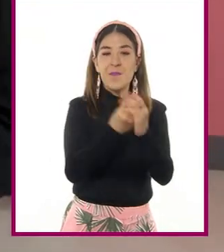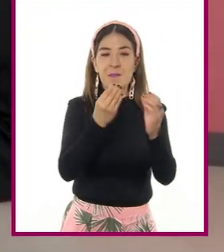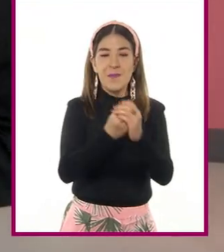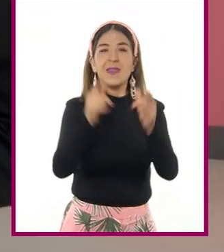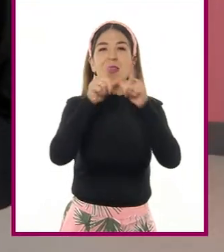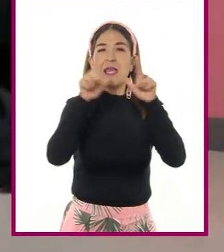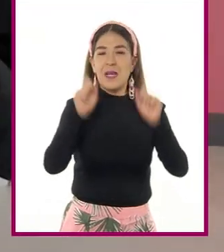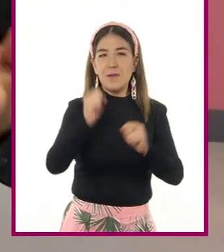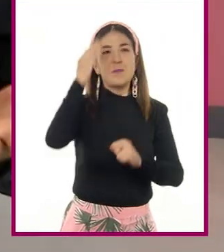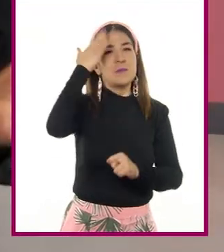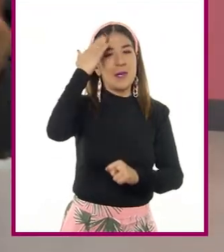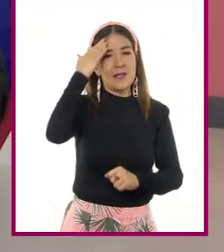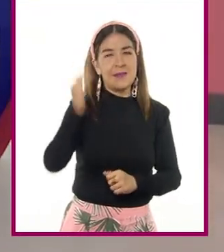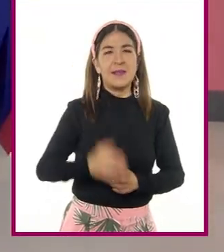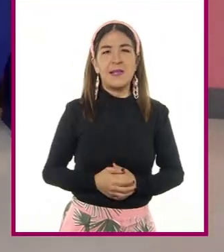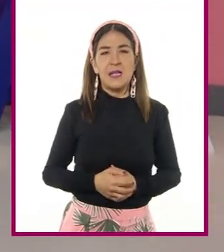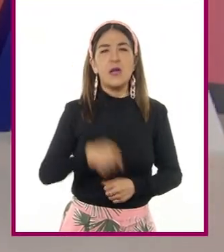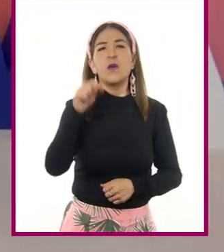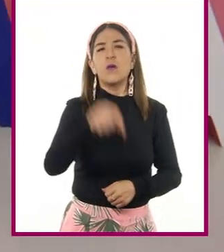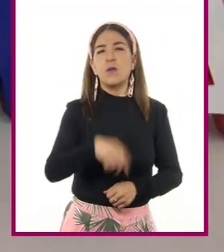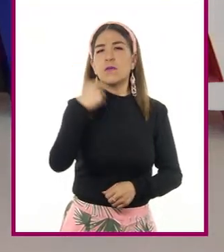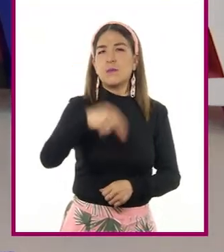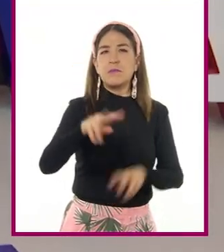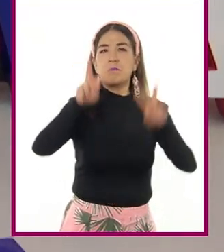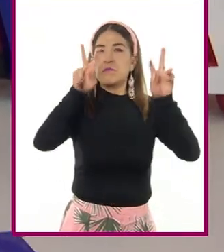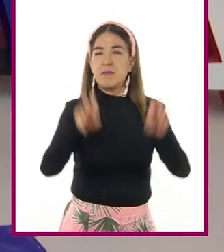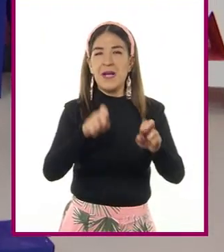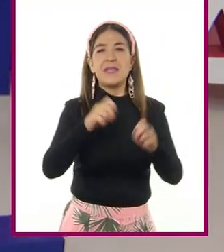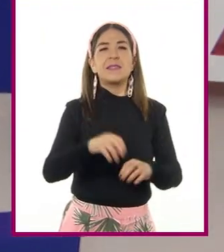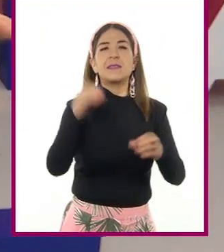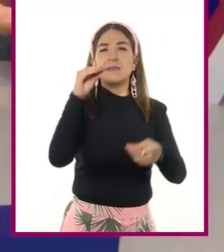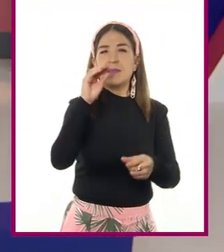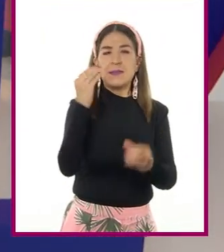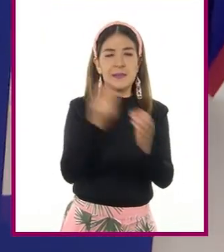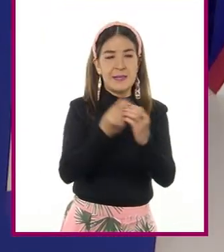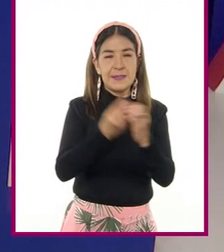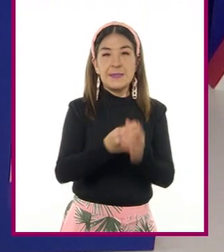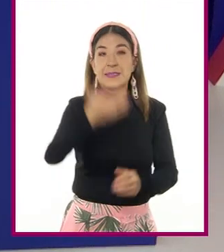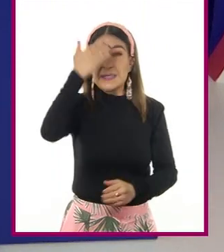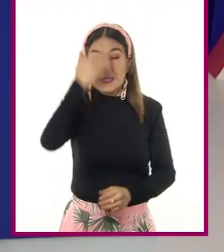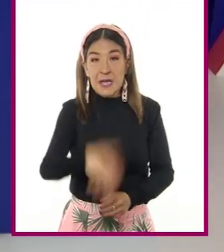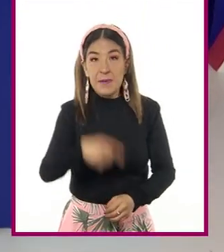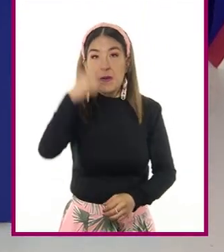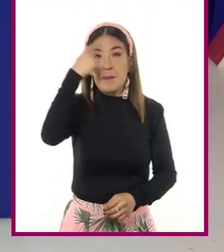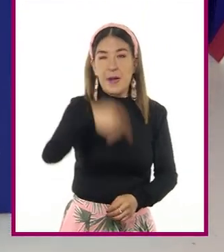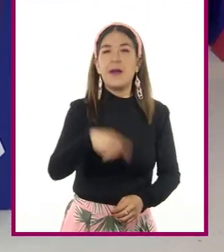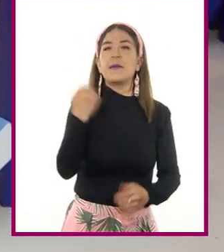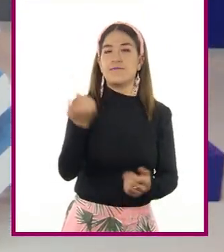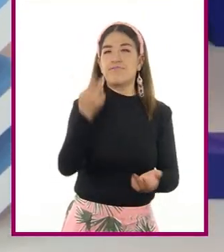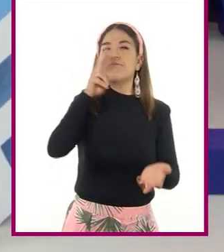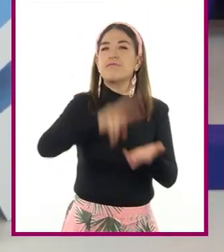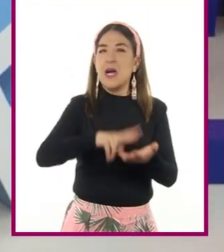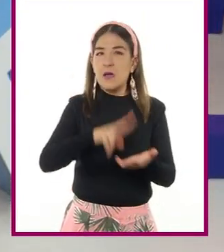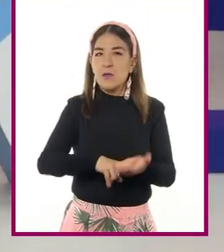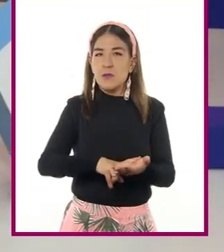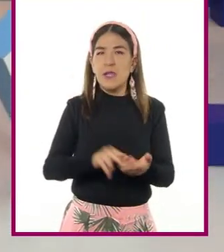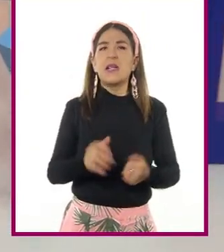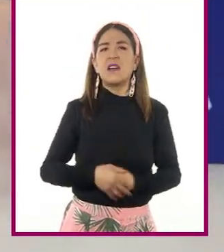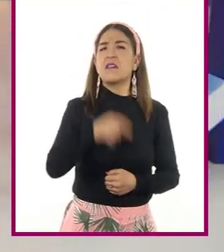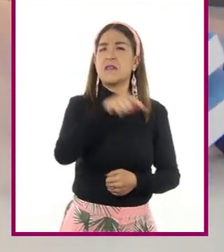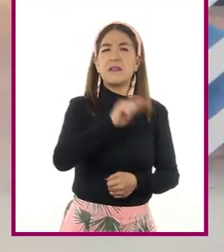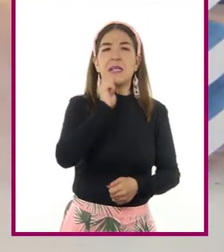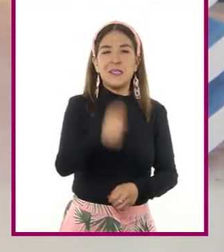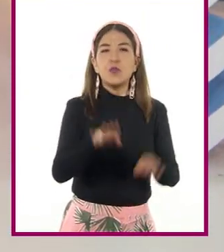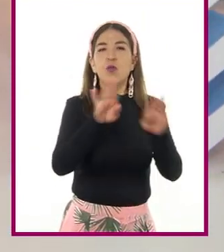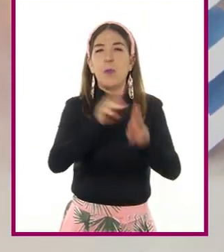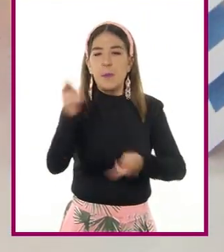de lengua materna. El título de nuestra sesión es Saber para valorar. Y con esto nos referimos a formular preguntas